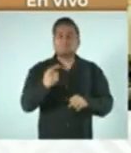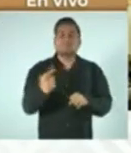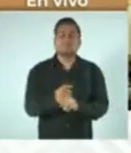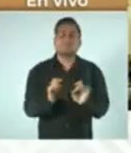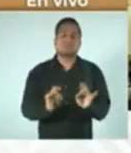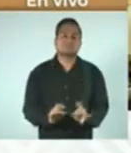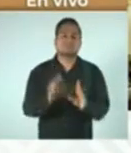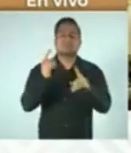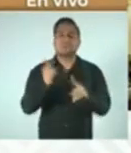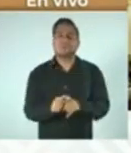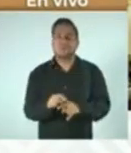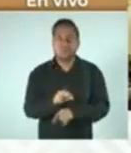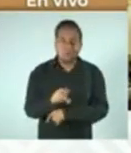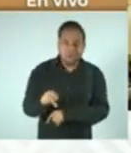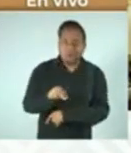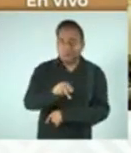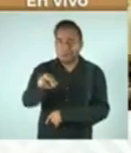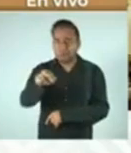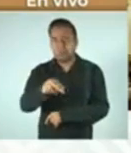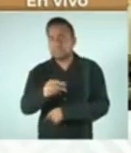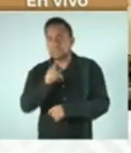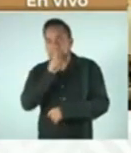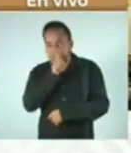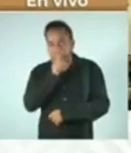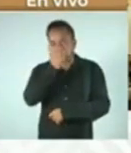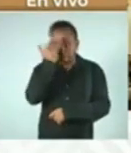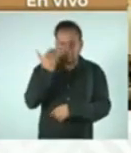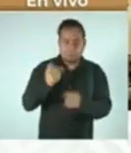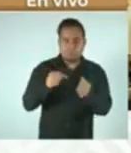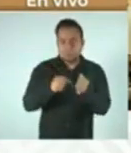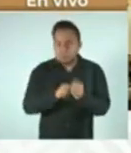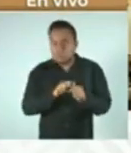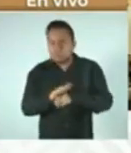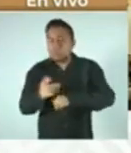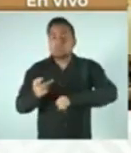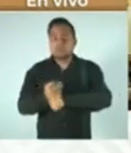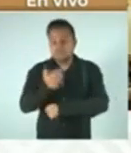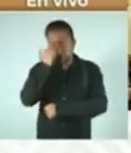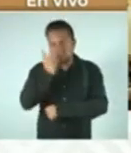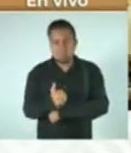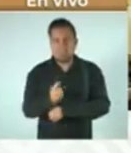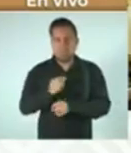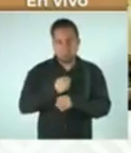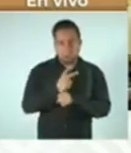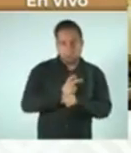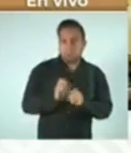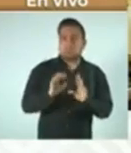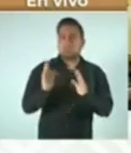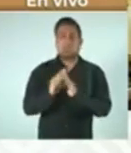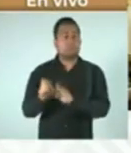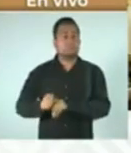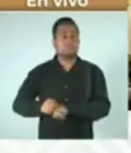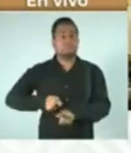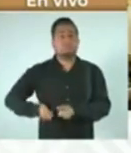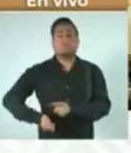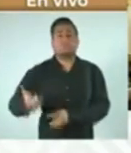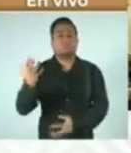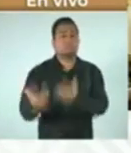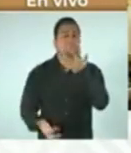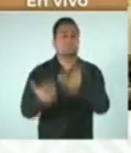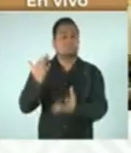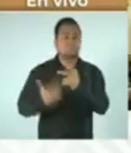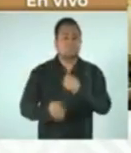que alguien sube, bajo qué criterios no sabemos, estamos investigando, y deciden quemar las viviendas. como